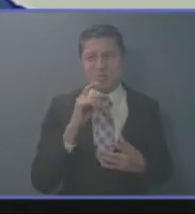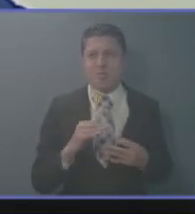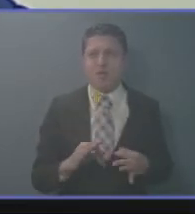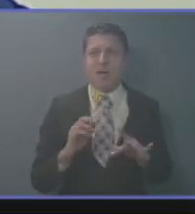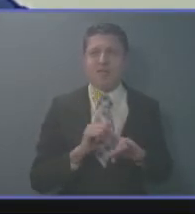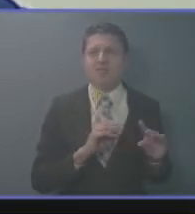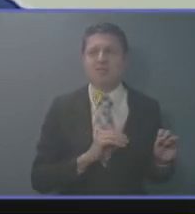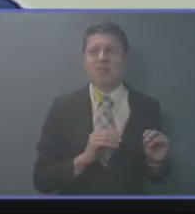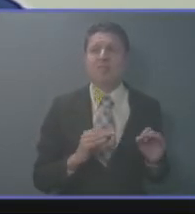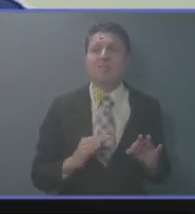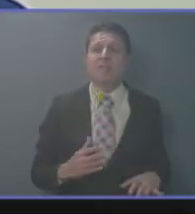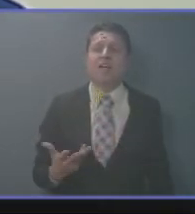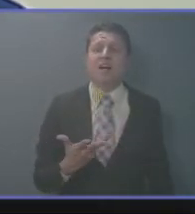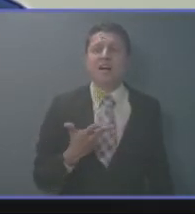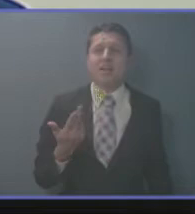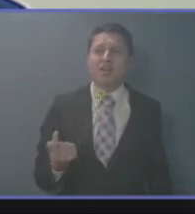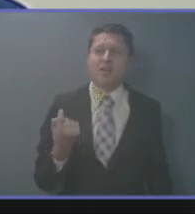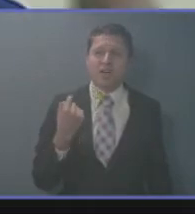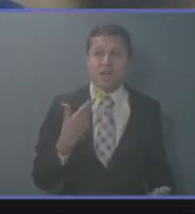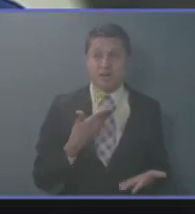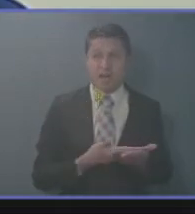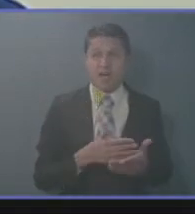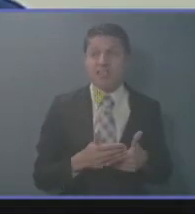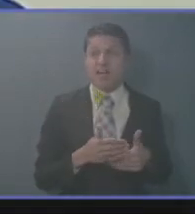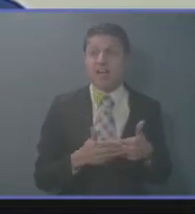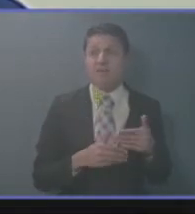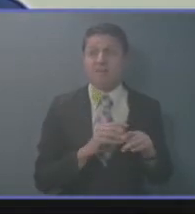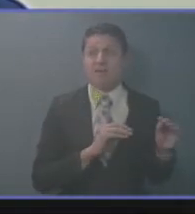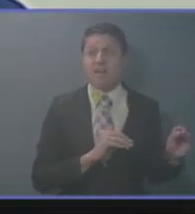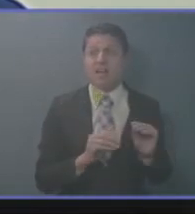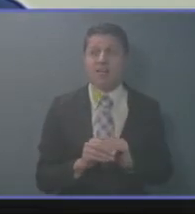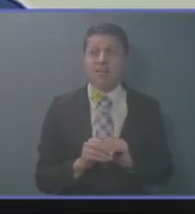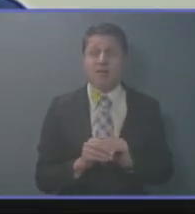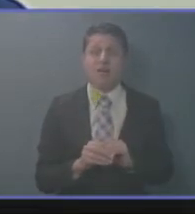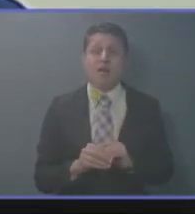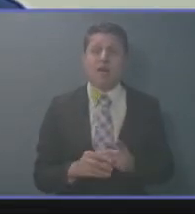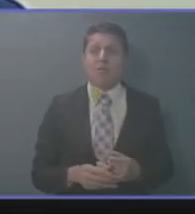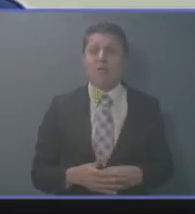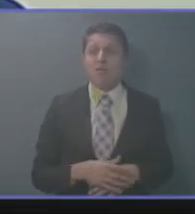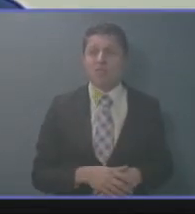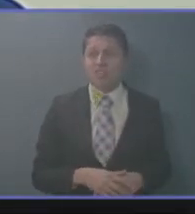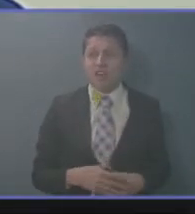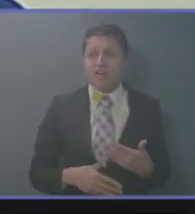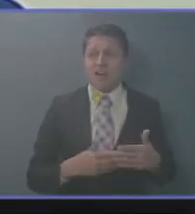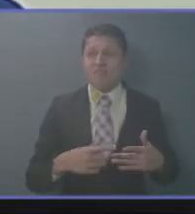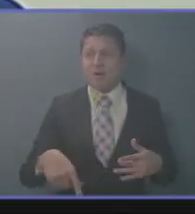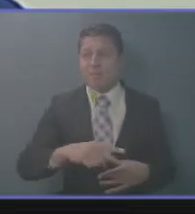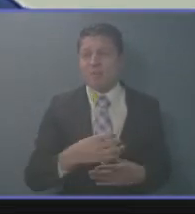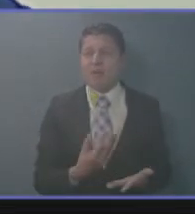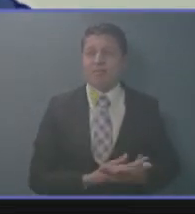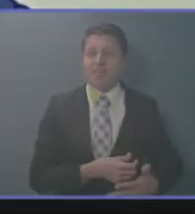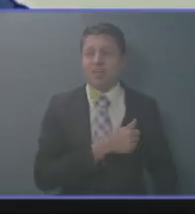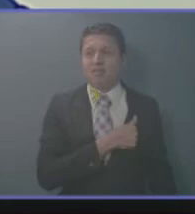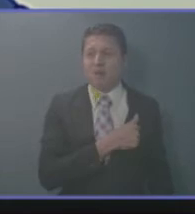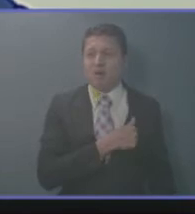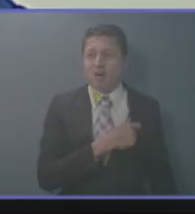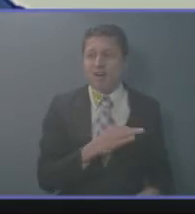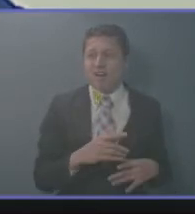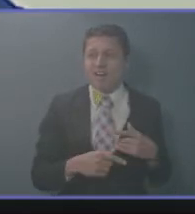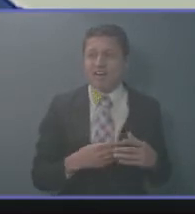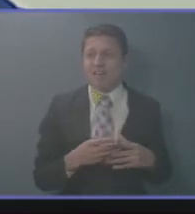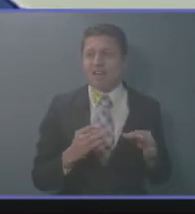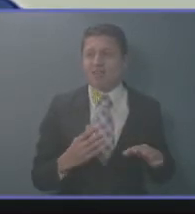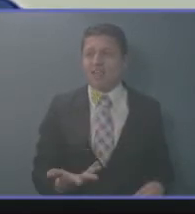base a lo establecido en el ordinal segundo del artículo 133 de la Constitución de la República, solicitan